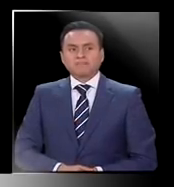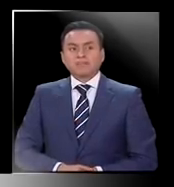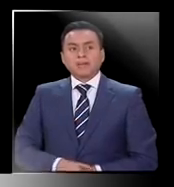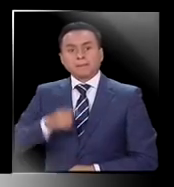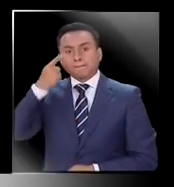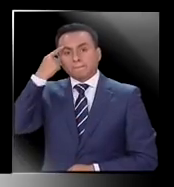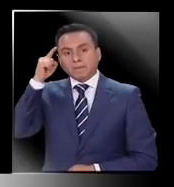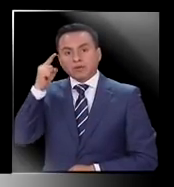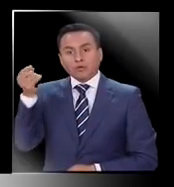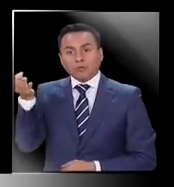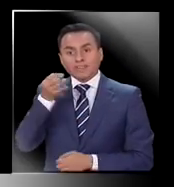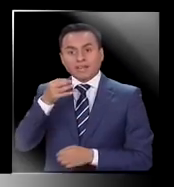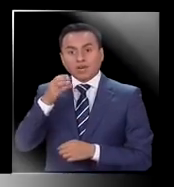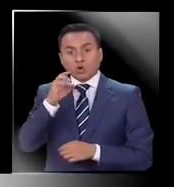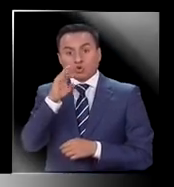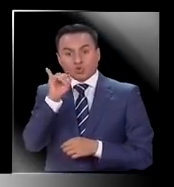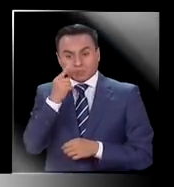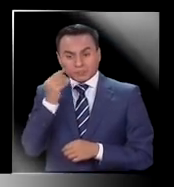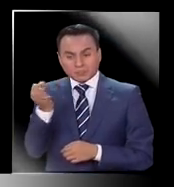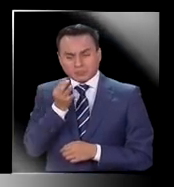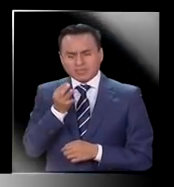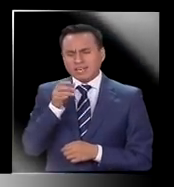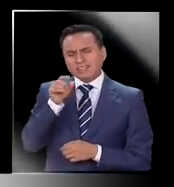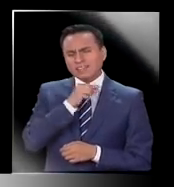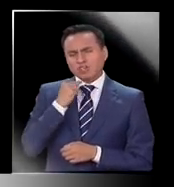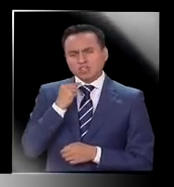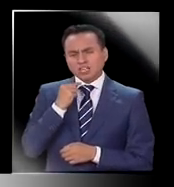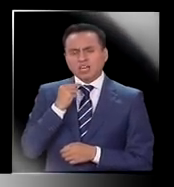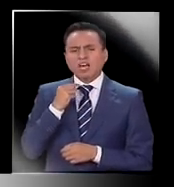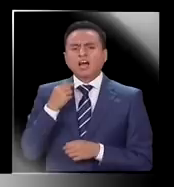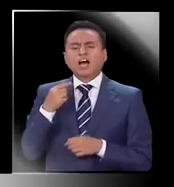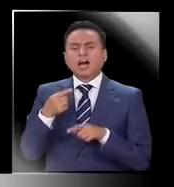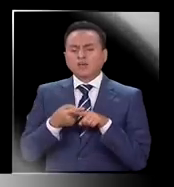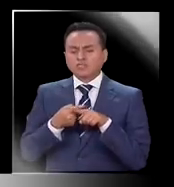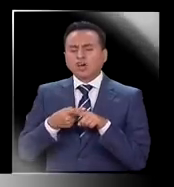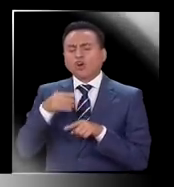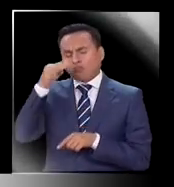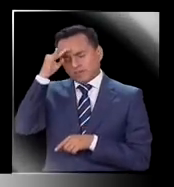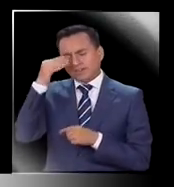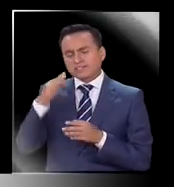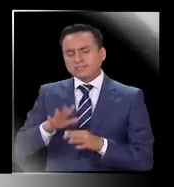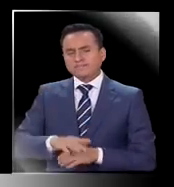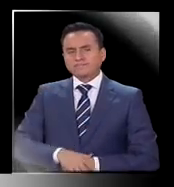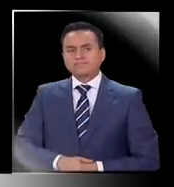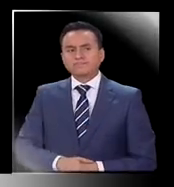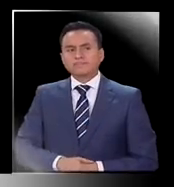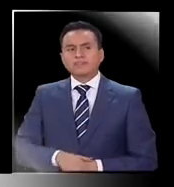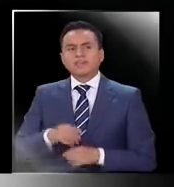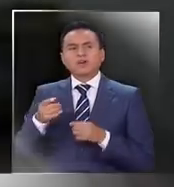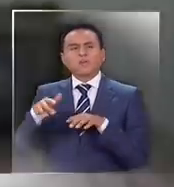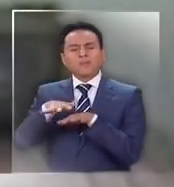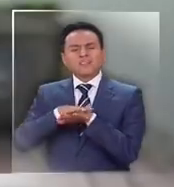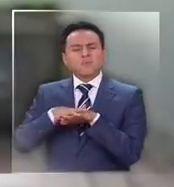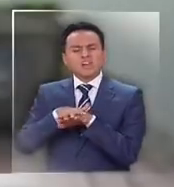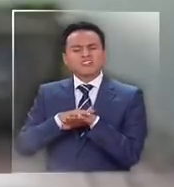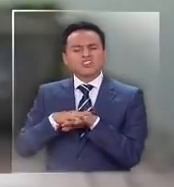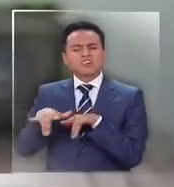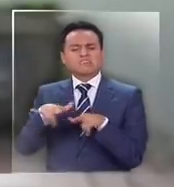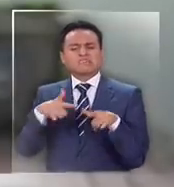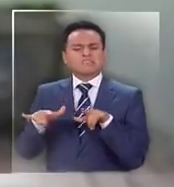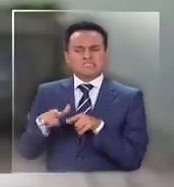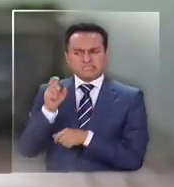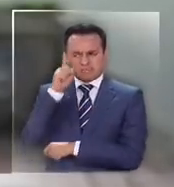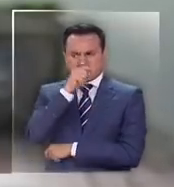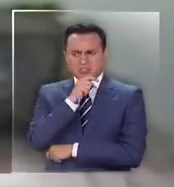Pero según cuenta Cruz, el sacerdote habría abusado de su confianza. Era una manipulación espantosa y